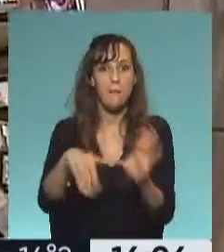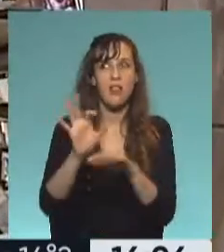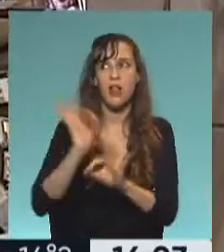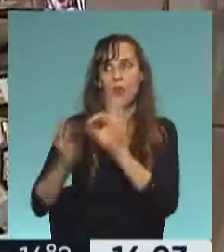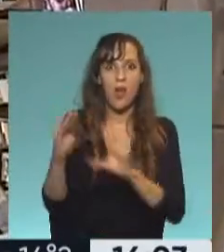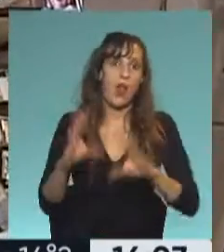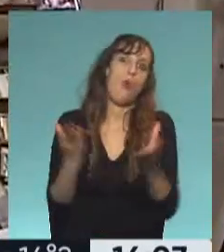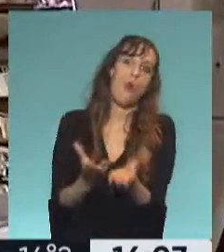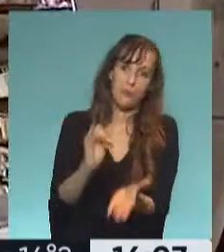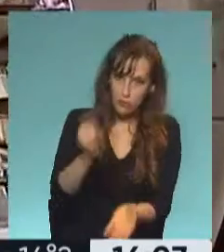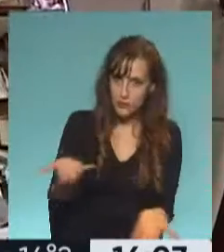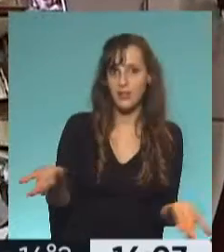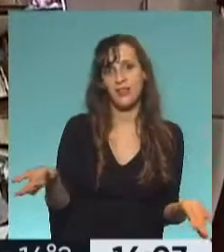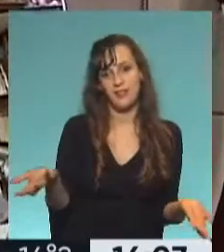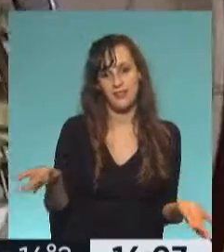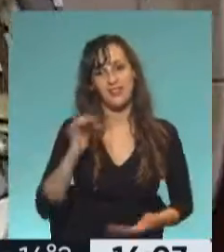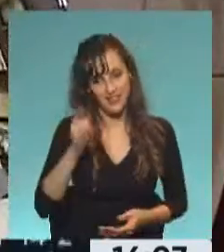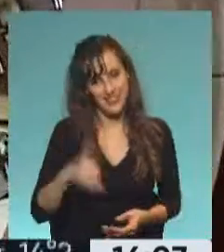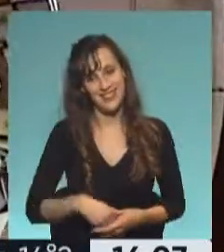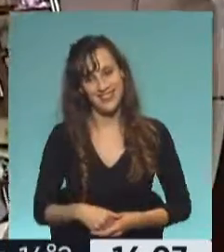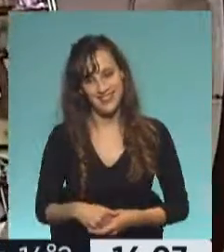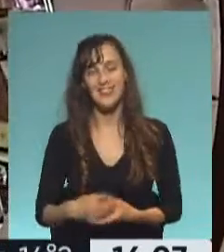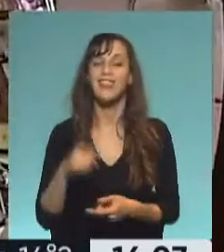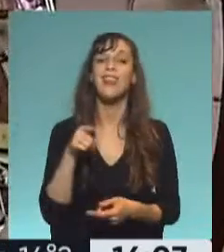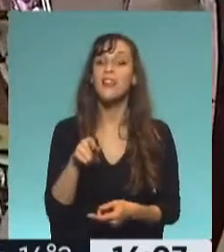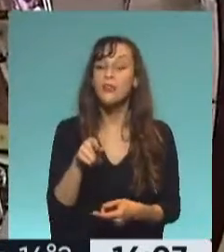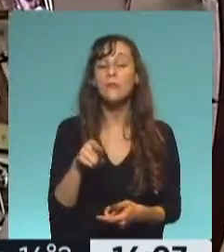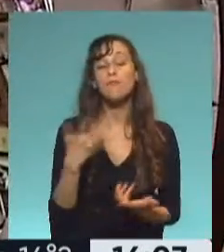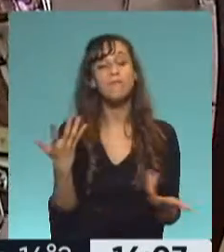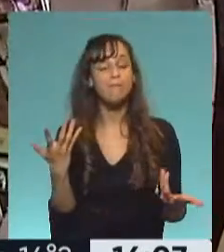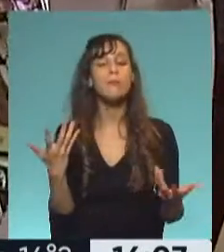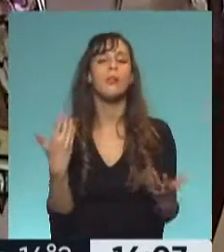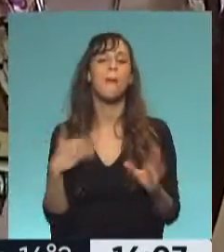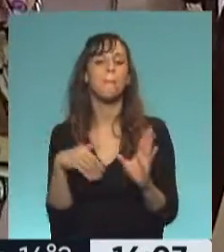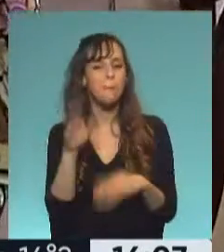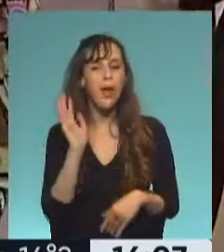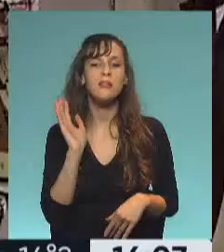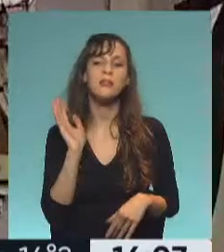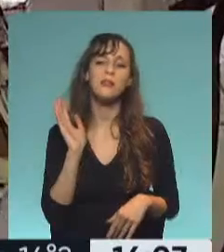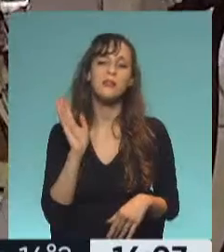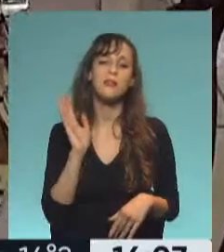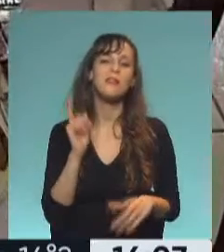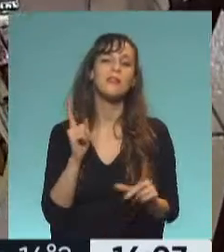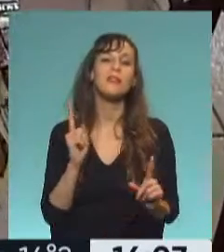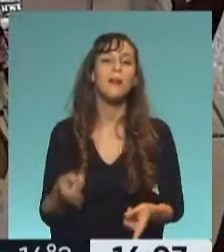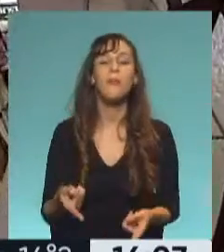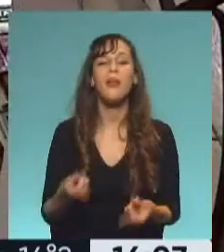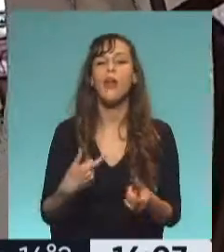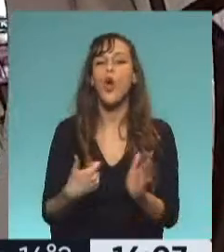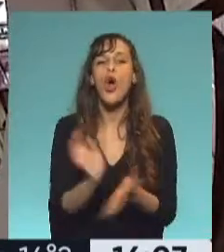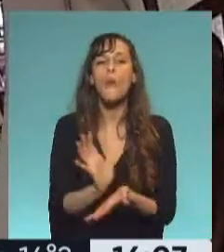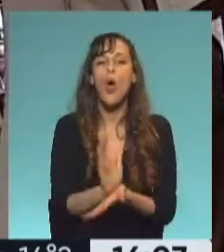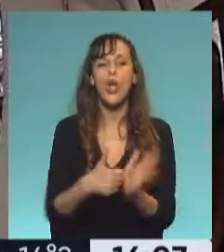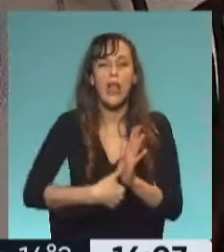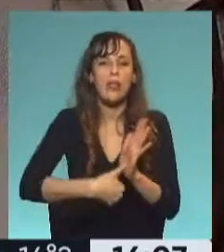Digamos que es. Sí, esto, bueno, pero tiene que ver también con lo que somos nosotros,